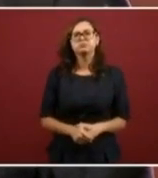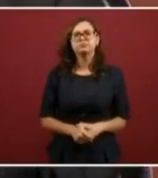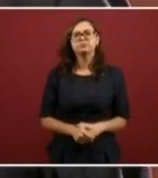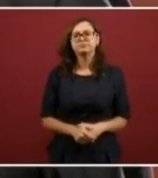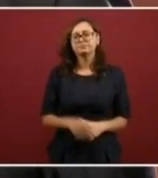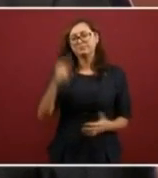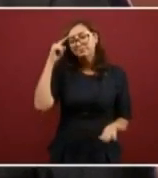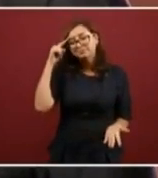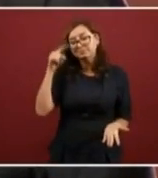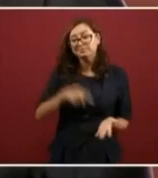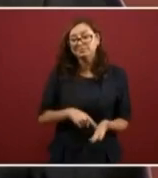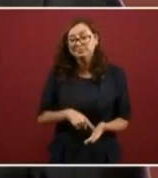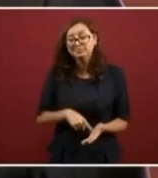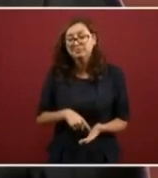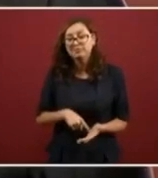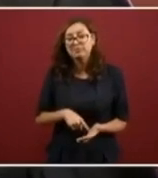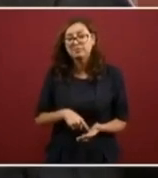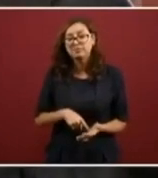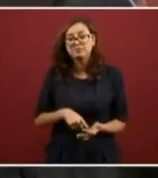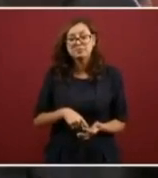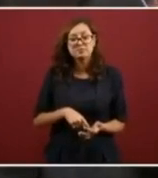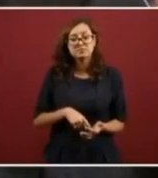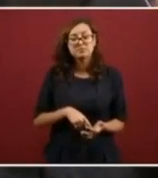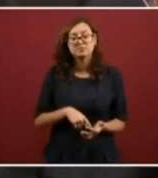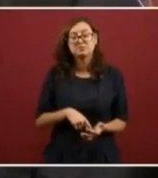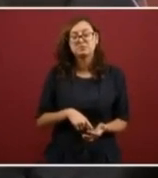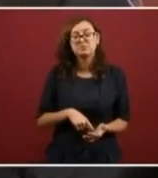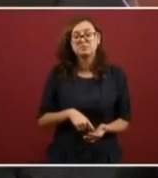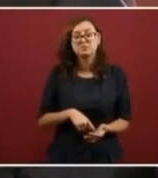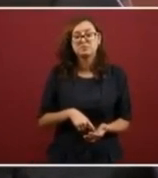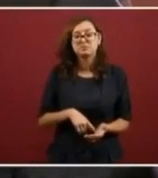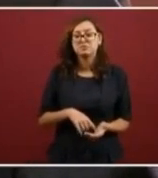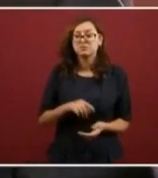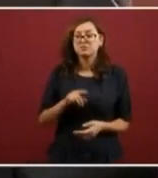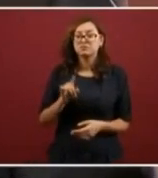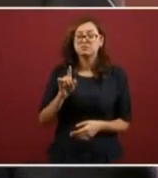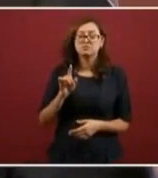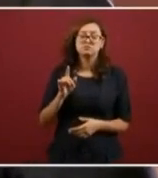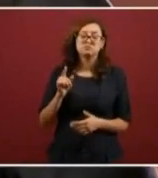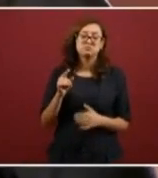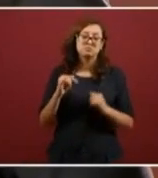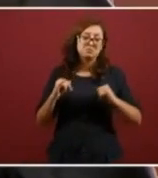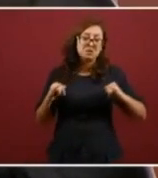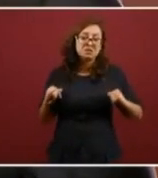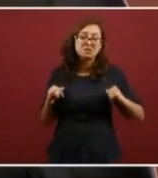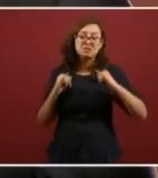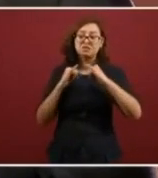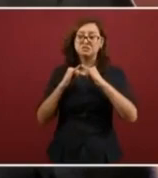que resolver las instancias